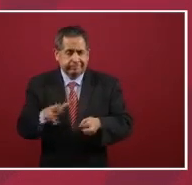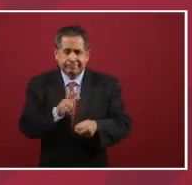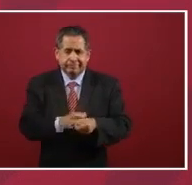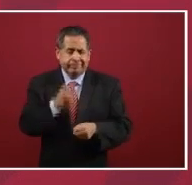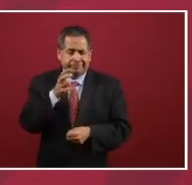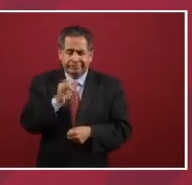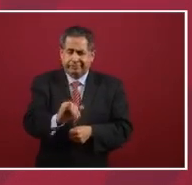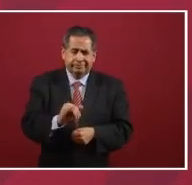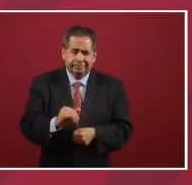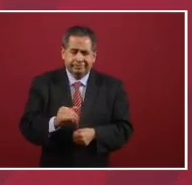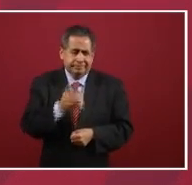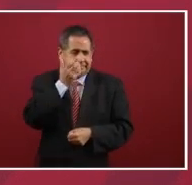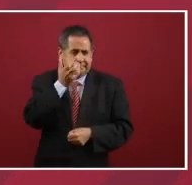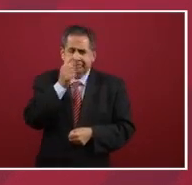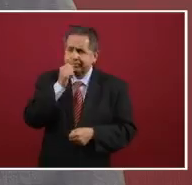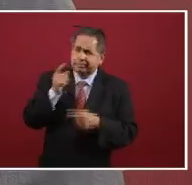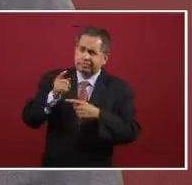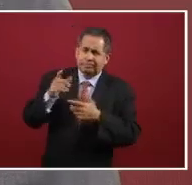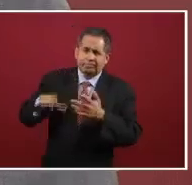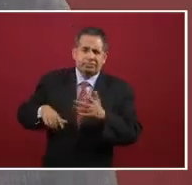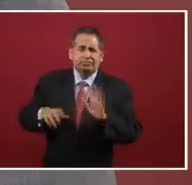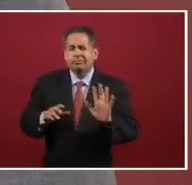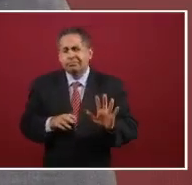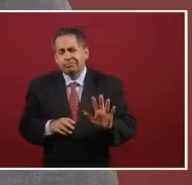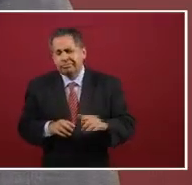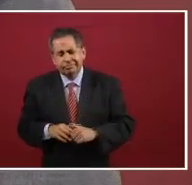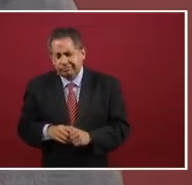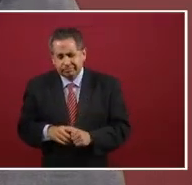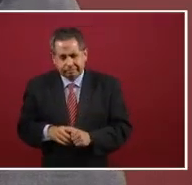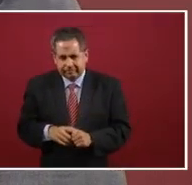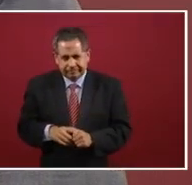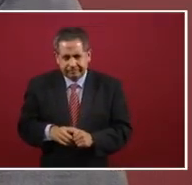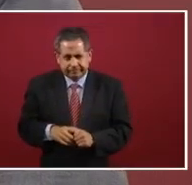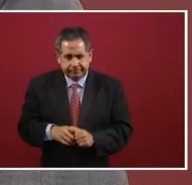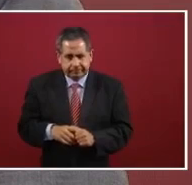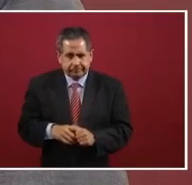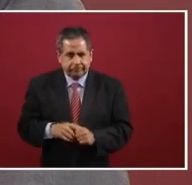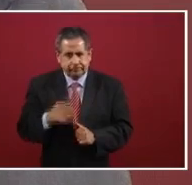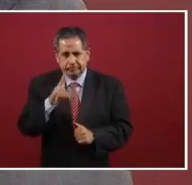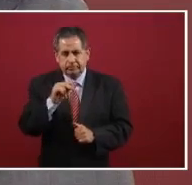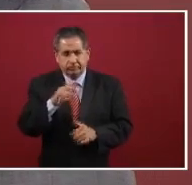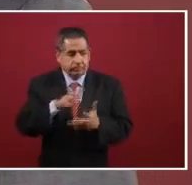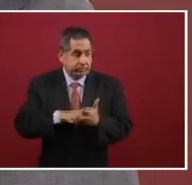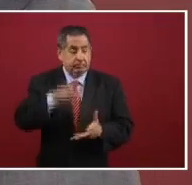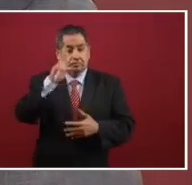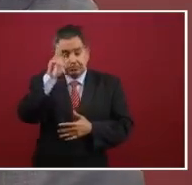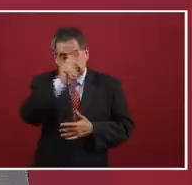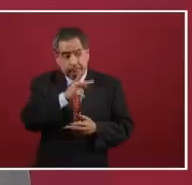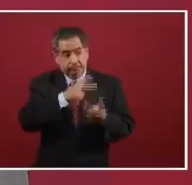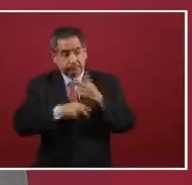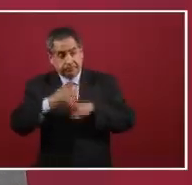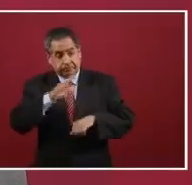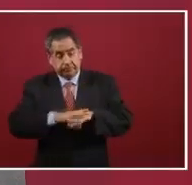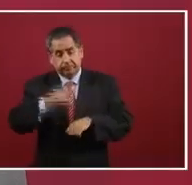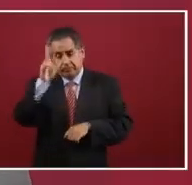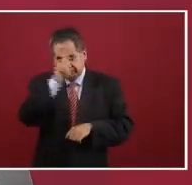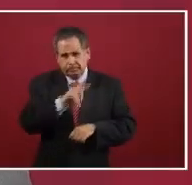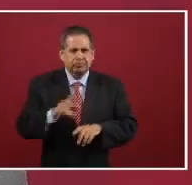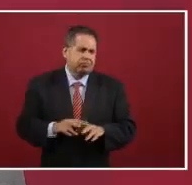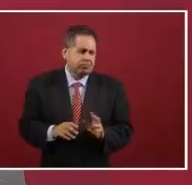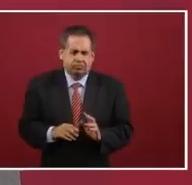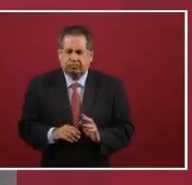al gobierno, pero no ha pasado a mayores. Hay una